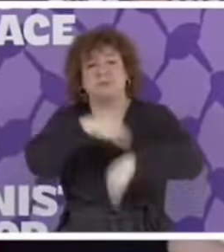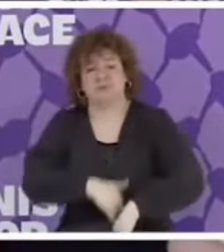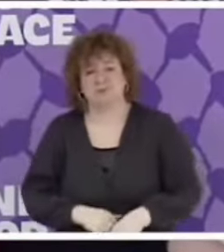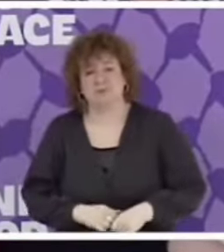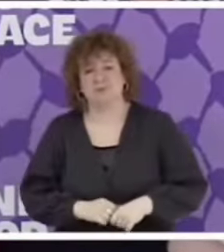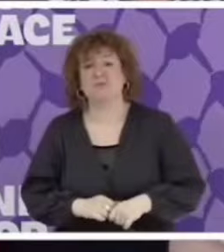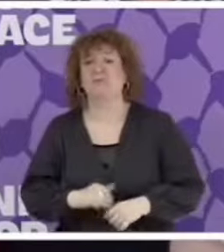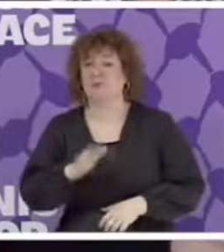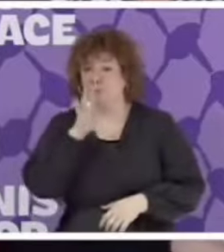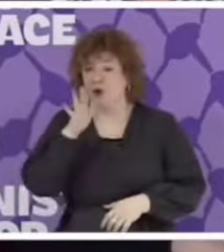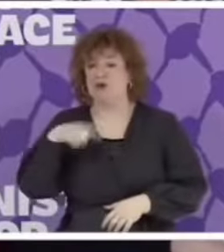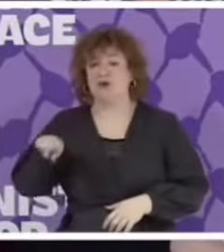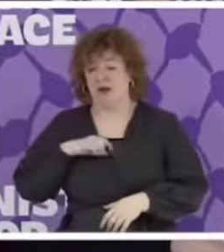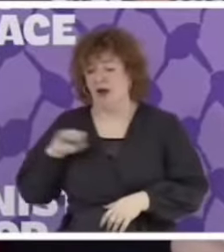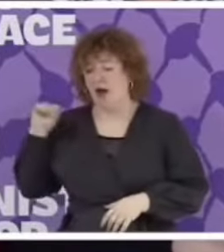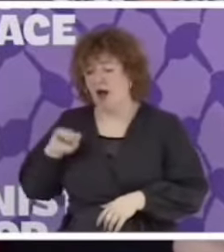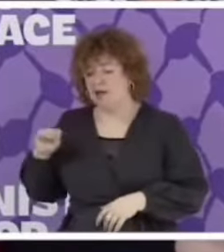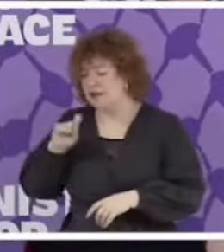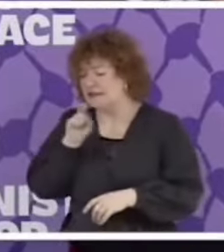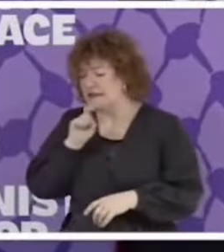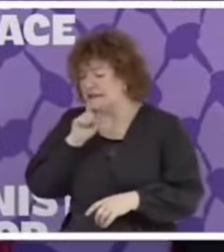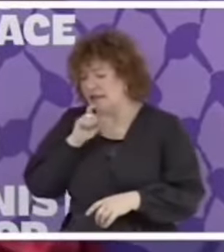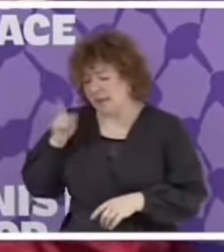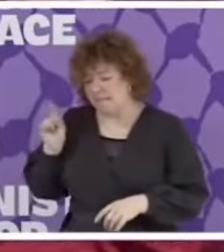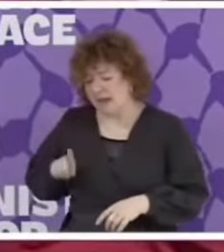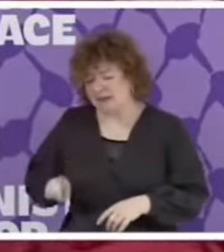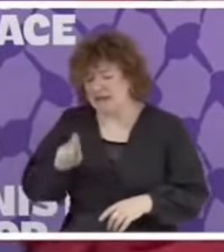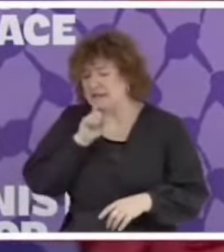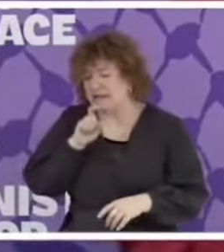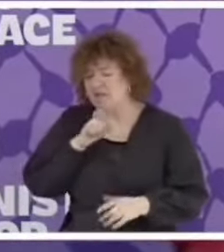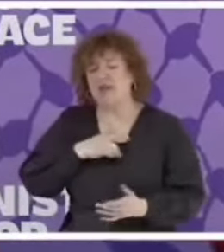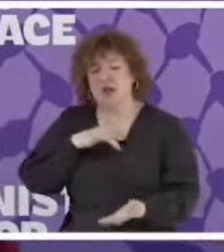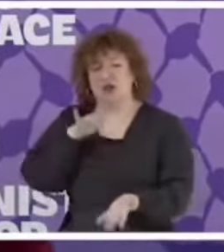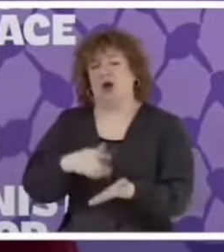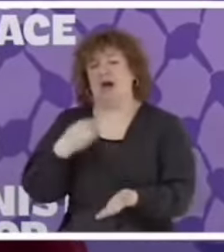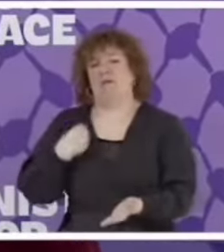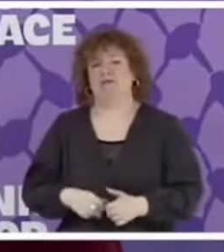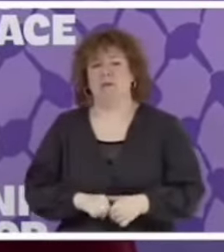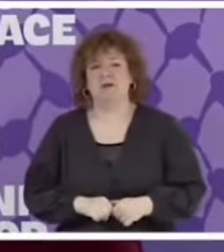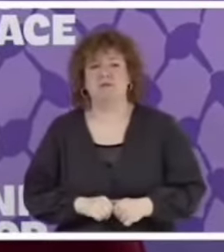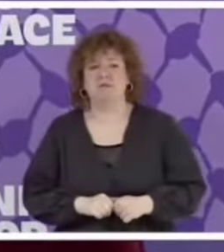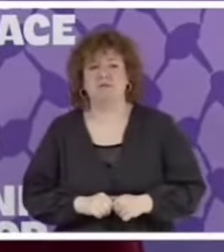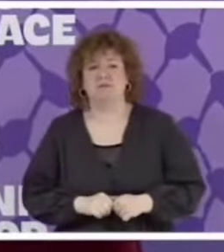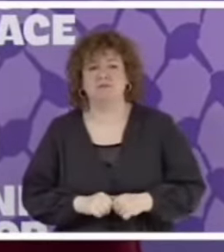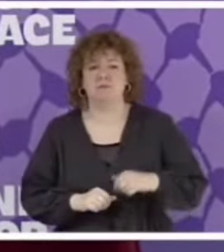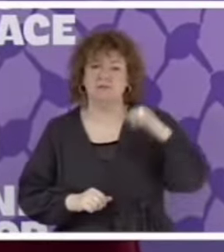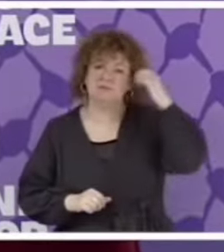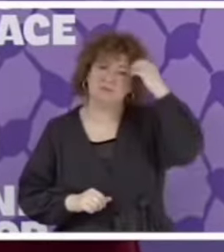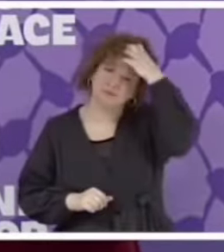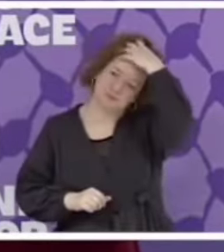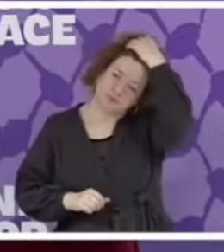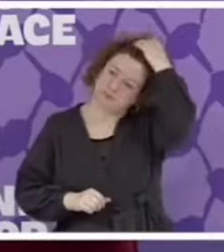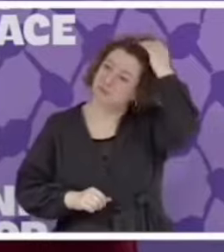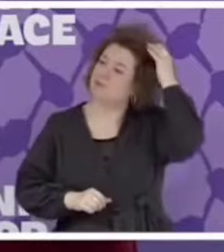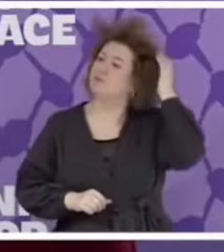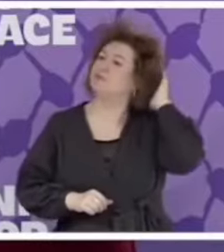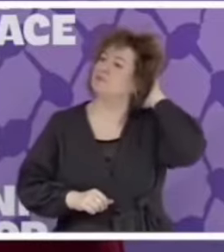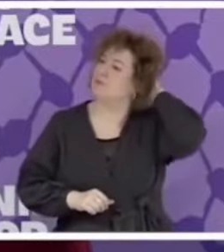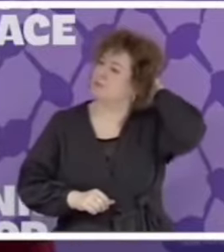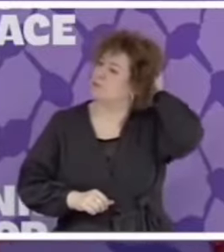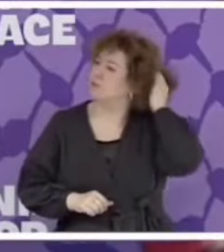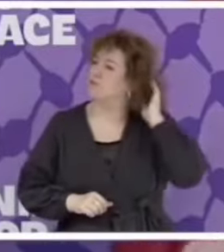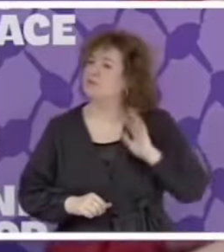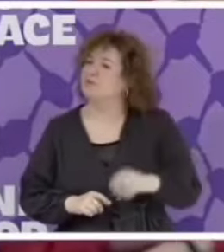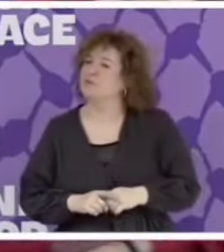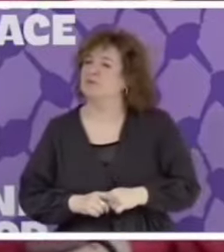meses y estos años tan difíciles que nos ha tocado vivir en política. De eso va buena